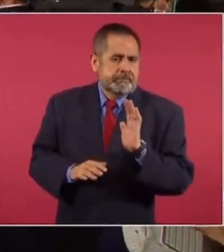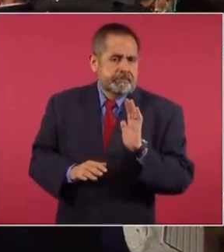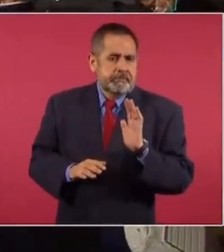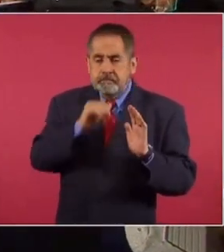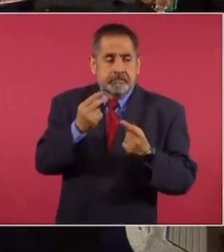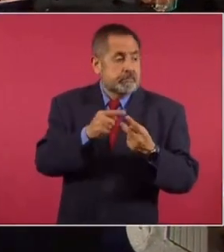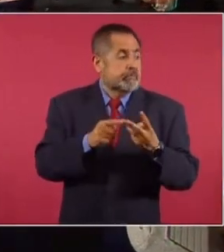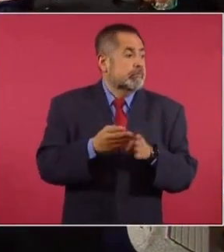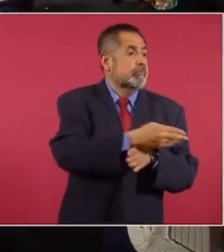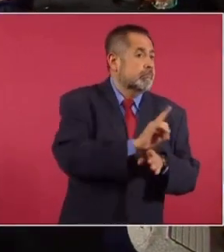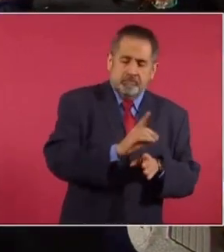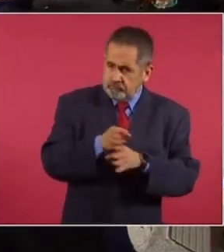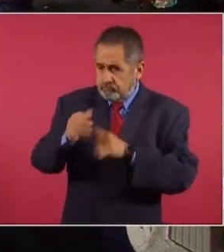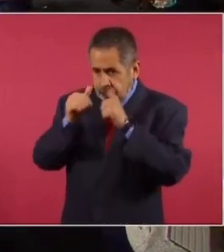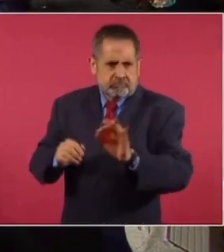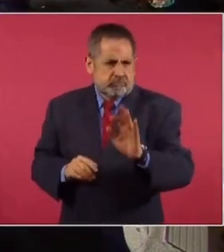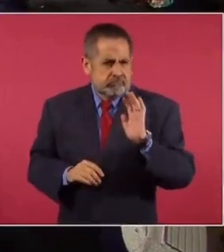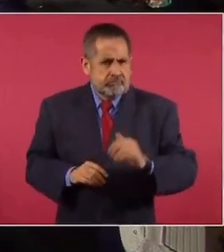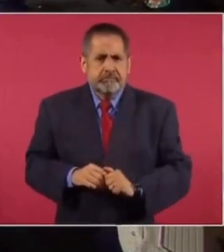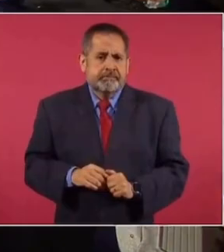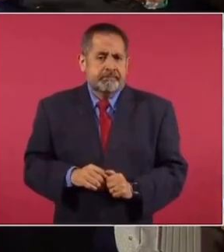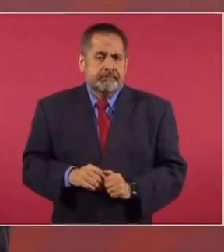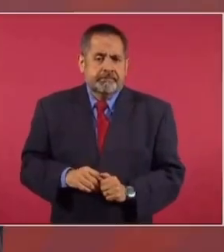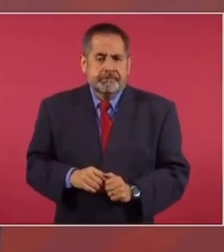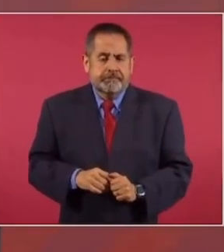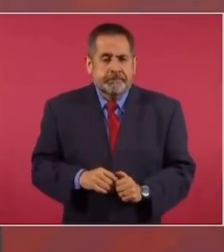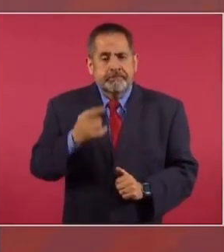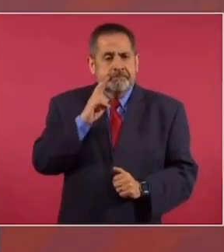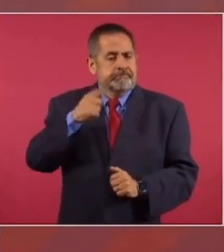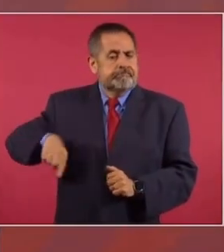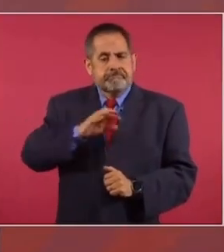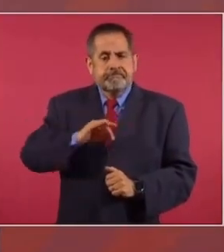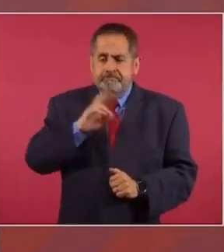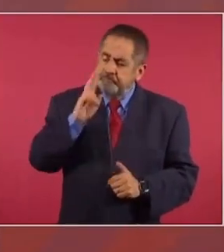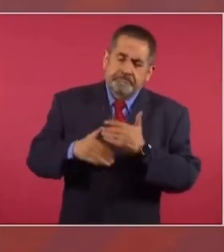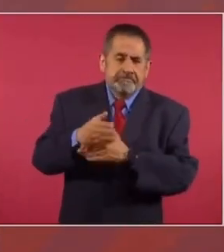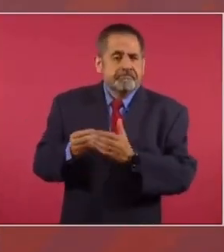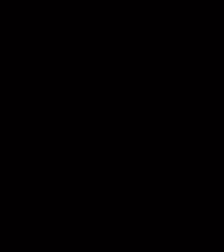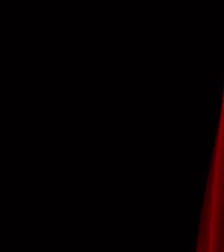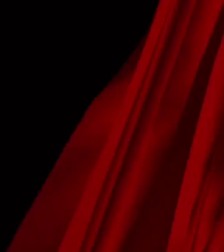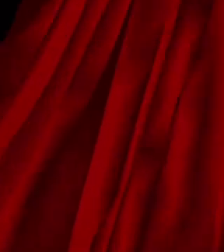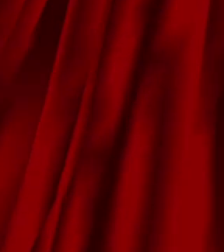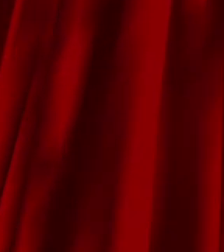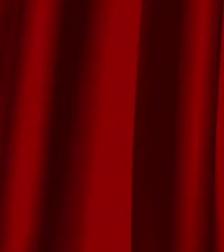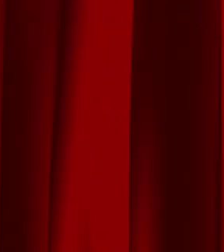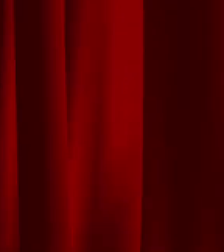necesidades, otras prioridades, y que podamos salir adelante.